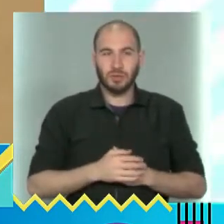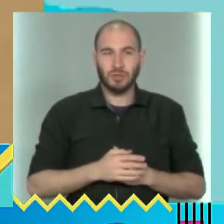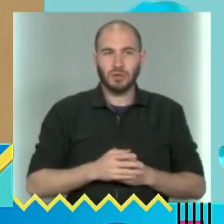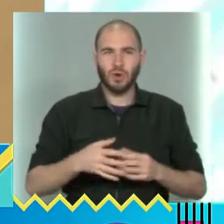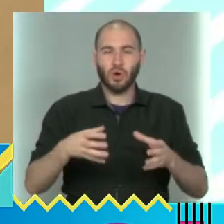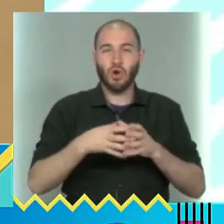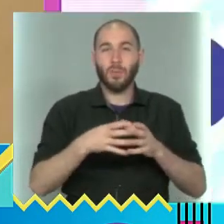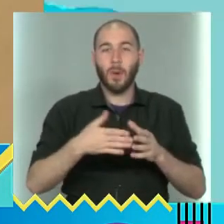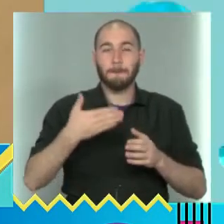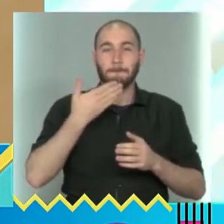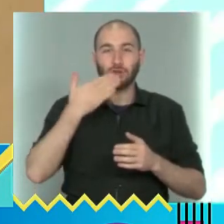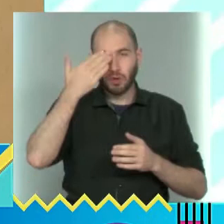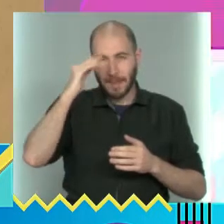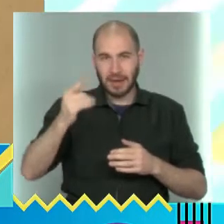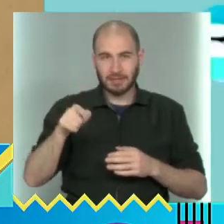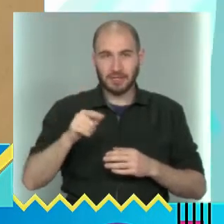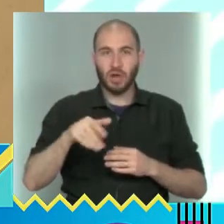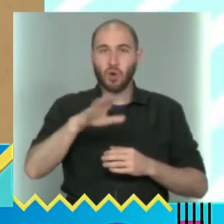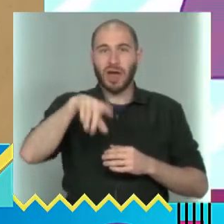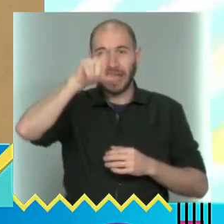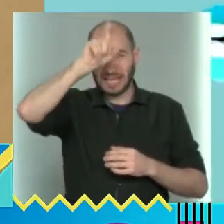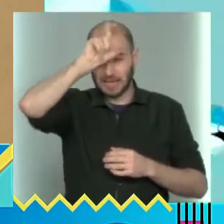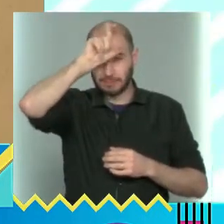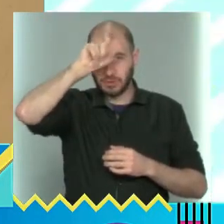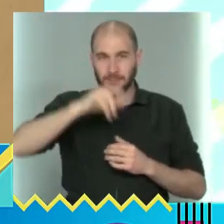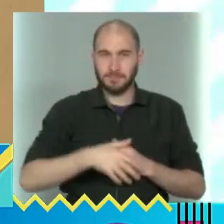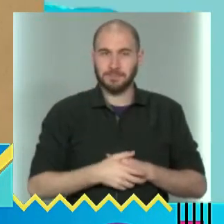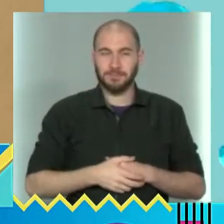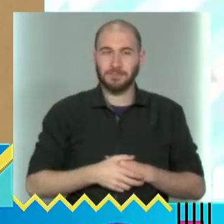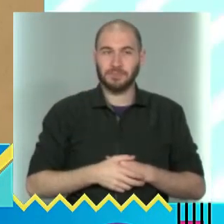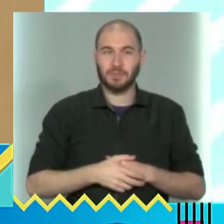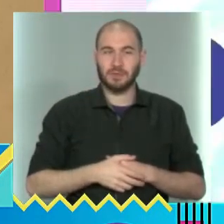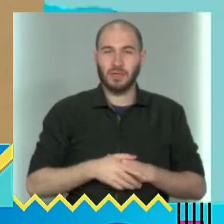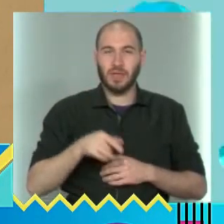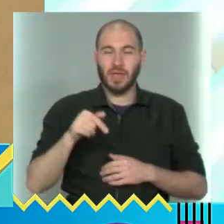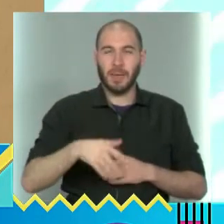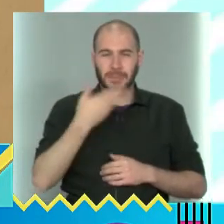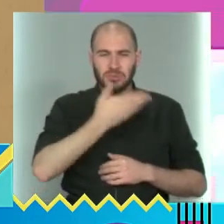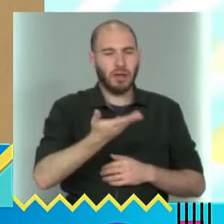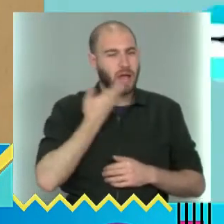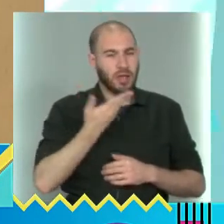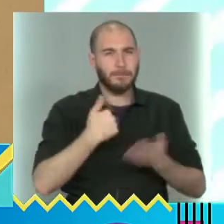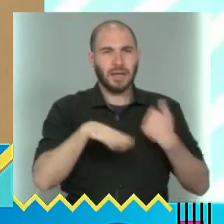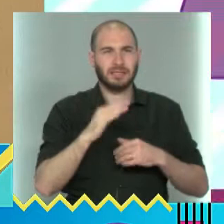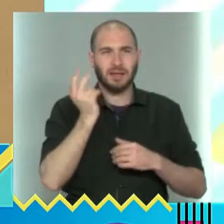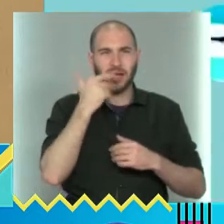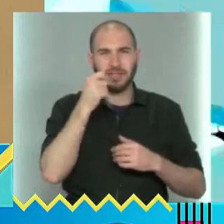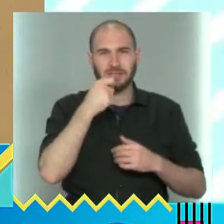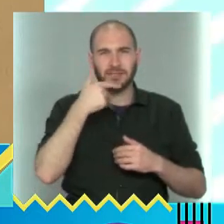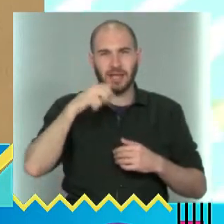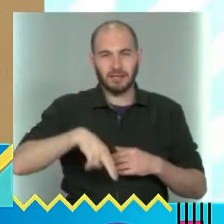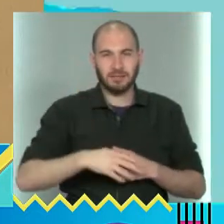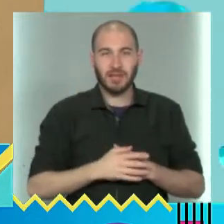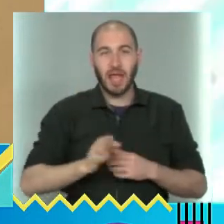hermandad musulmana en Egipto, con su teórico más importante, que fue Hassan al-Banna,